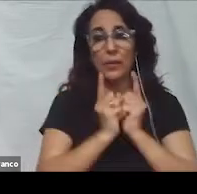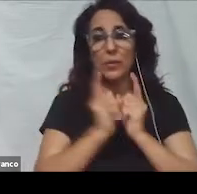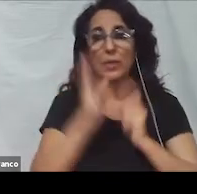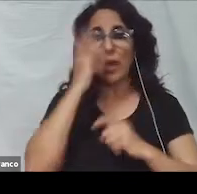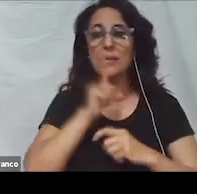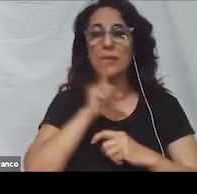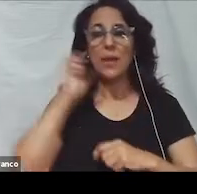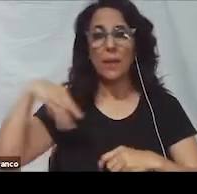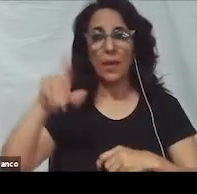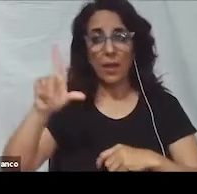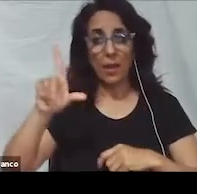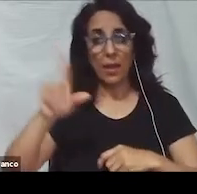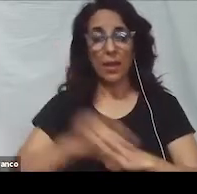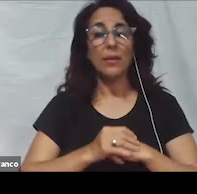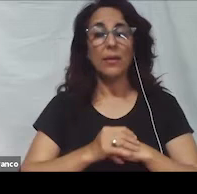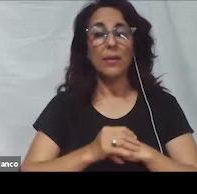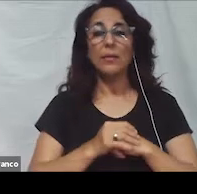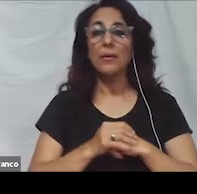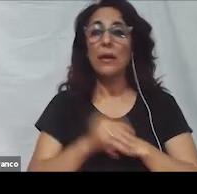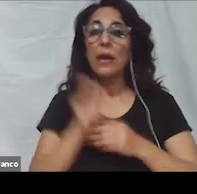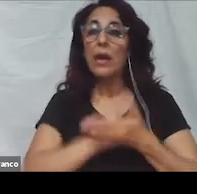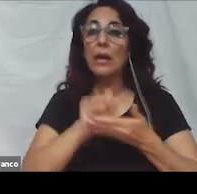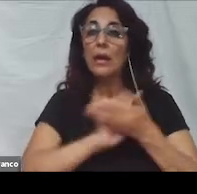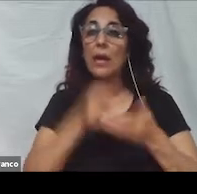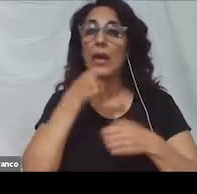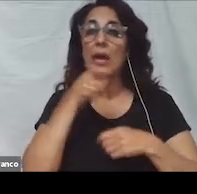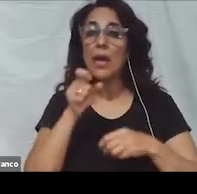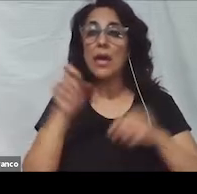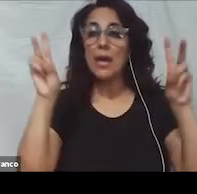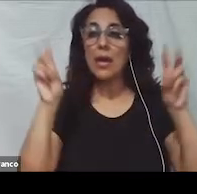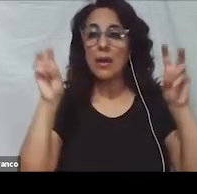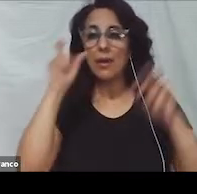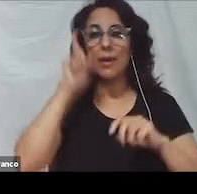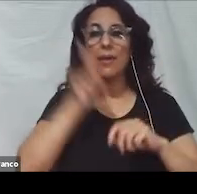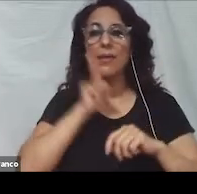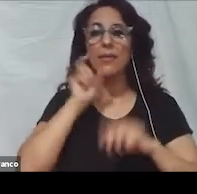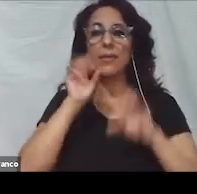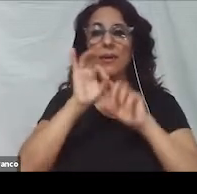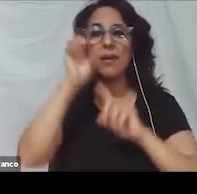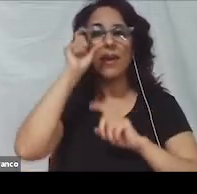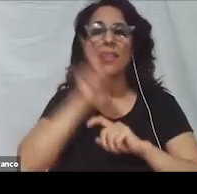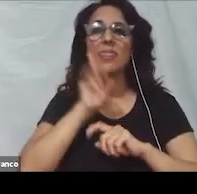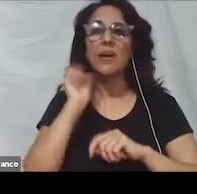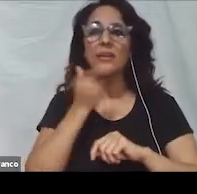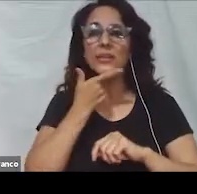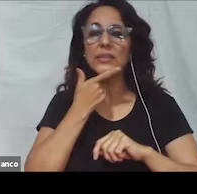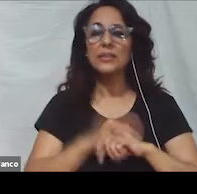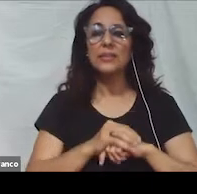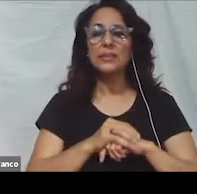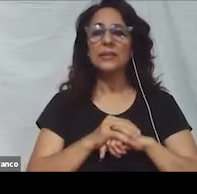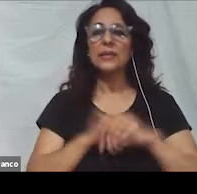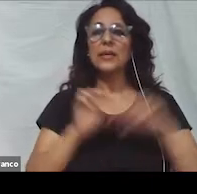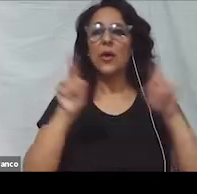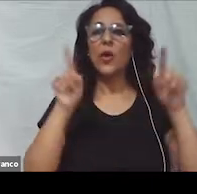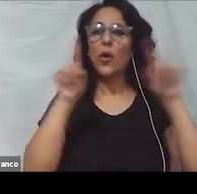en HTML lo vamos a escribir con etiquetas. ¿Sí? Estas etiquetas se rodean